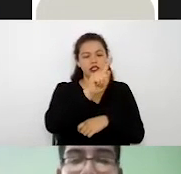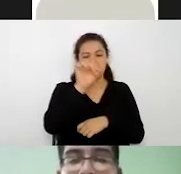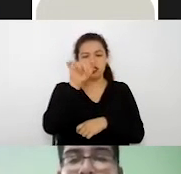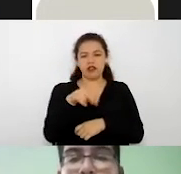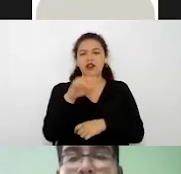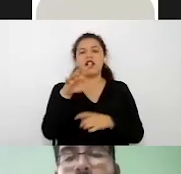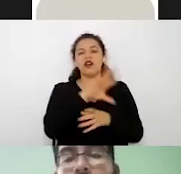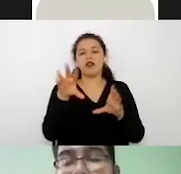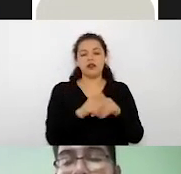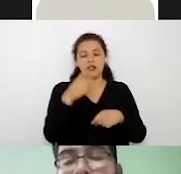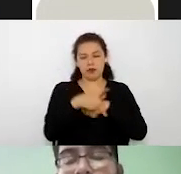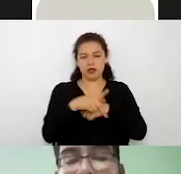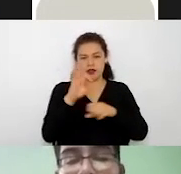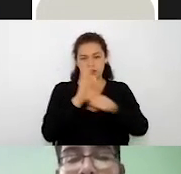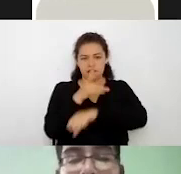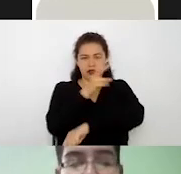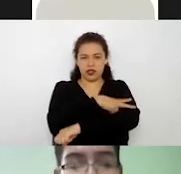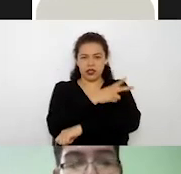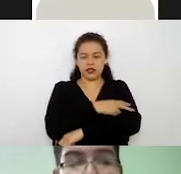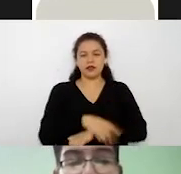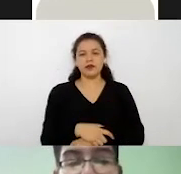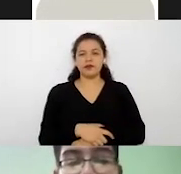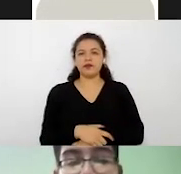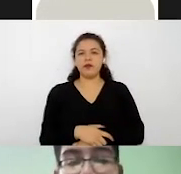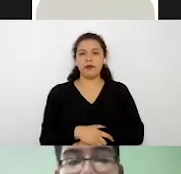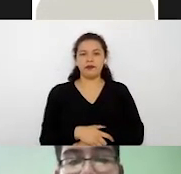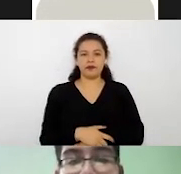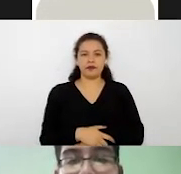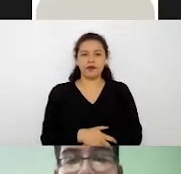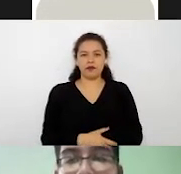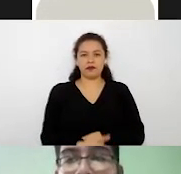y Protección Civil. Muchas veces ahí también nos dan